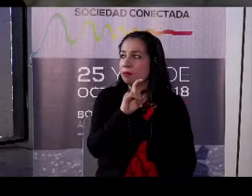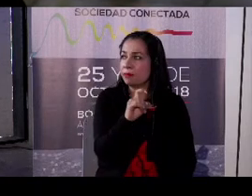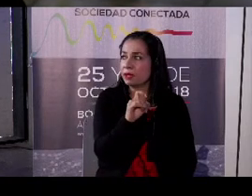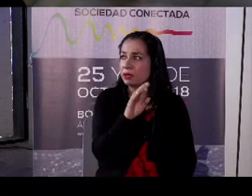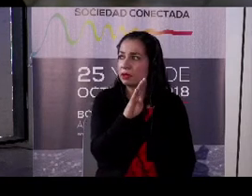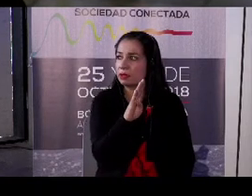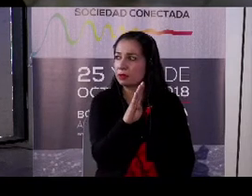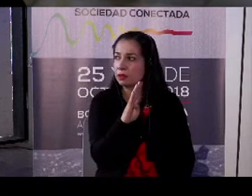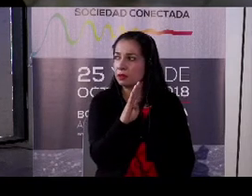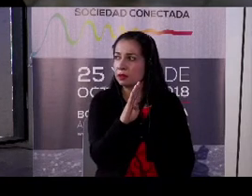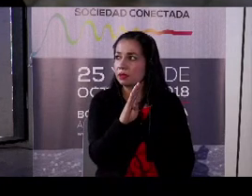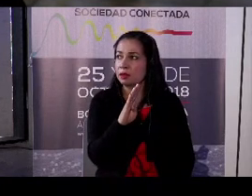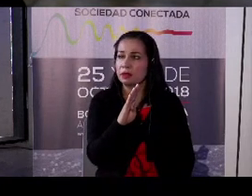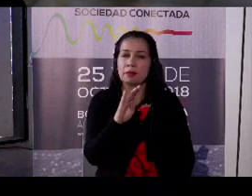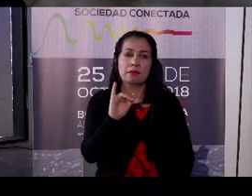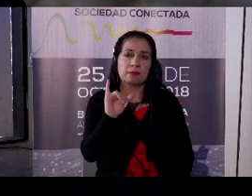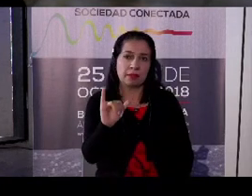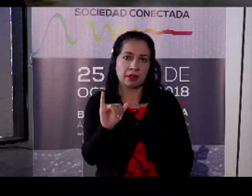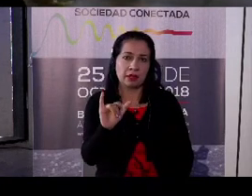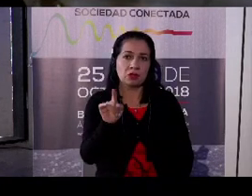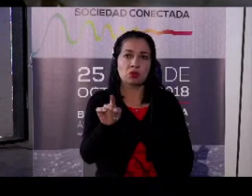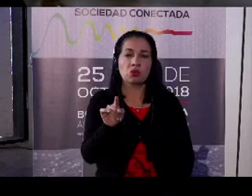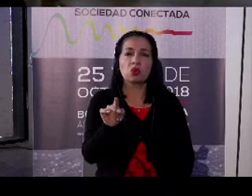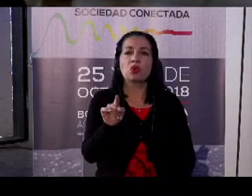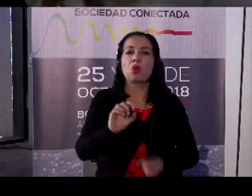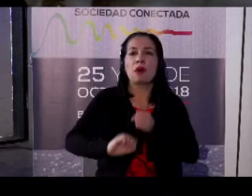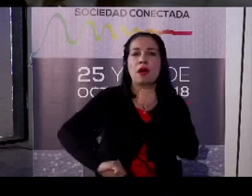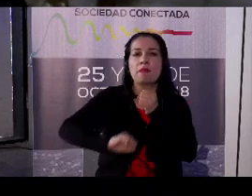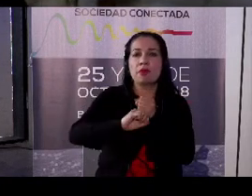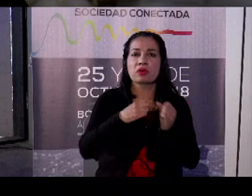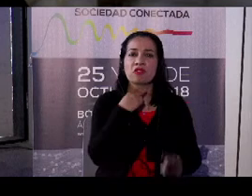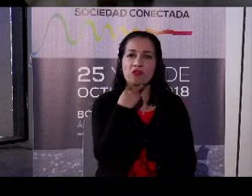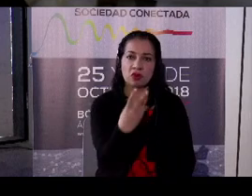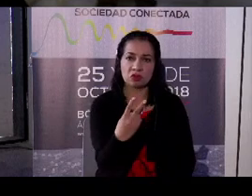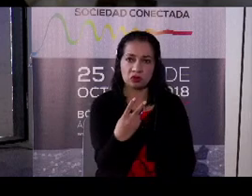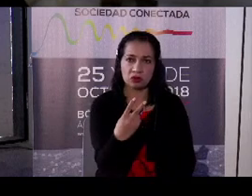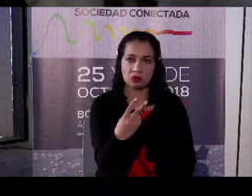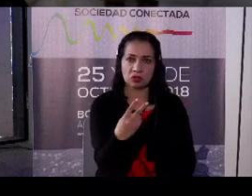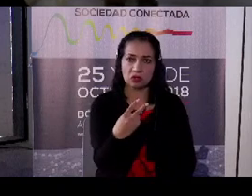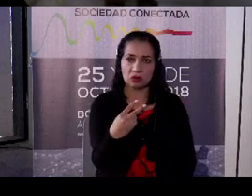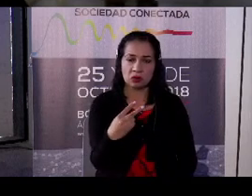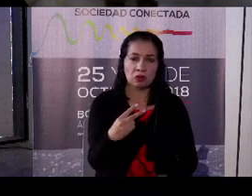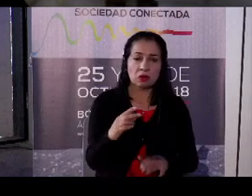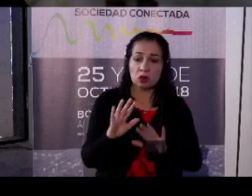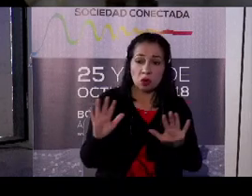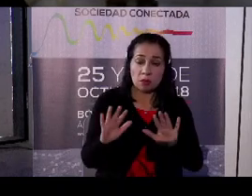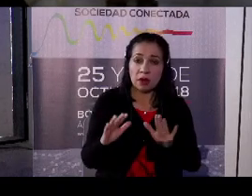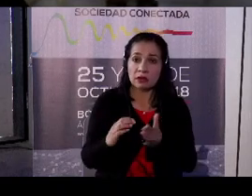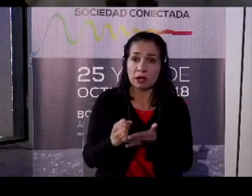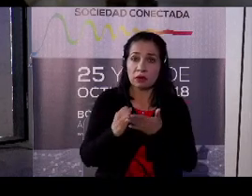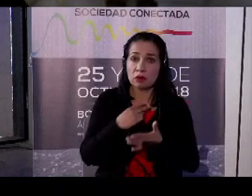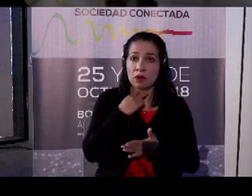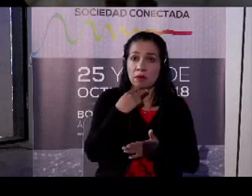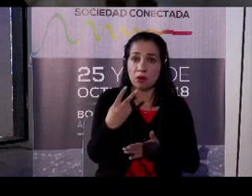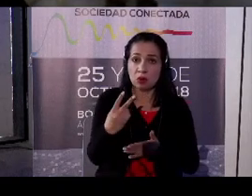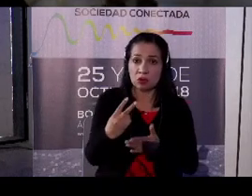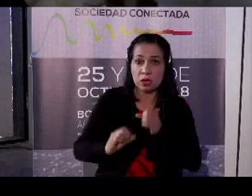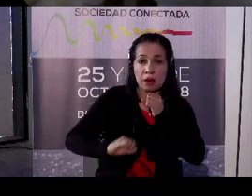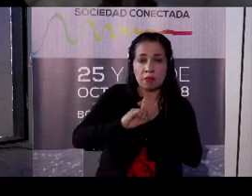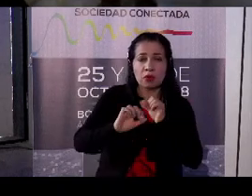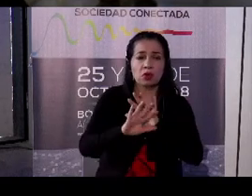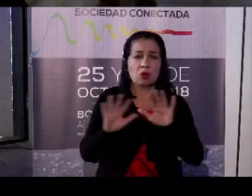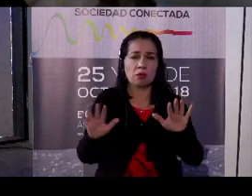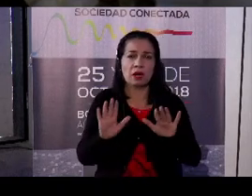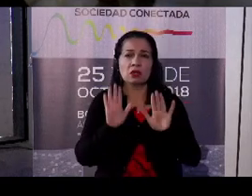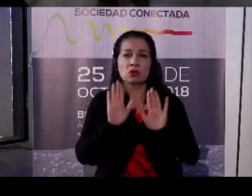bixby es un asistente de voz pero no solamente es eso de hecho es una plataforma que